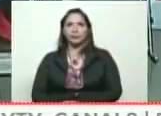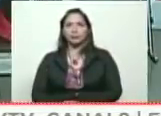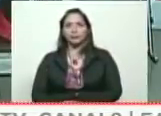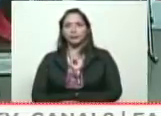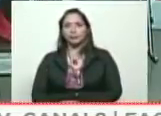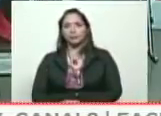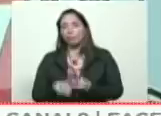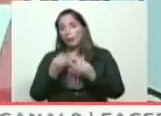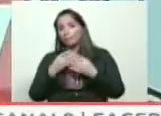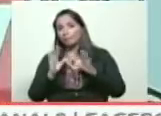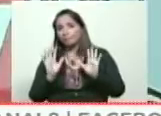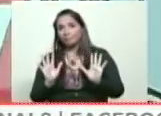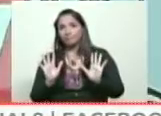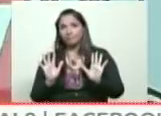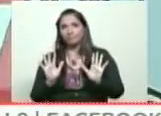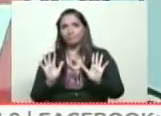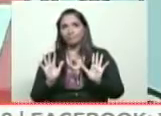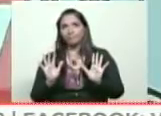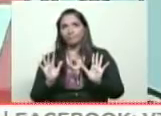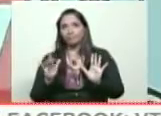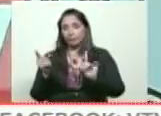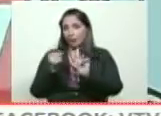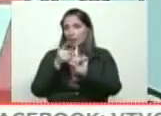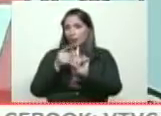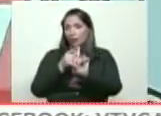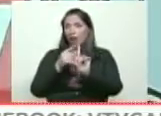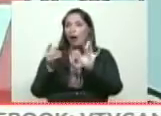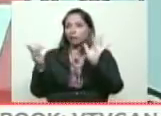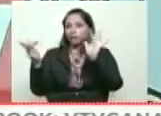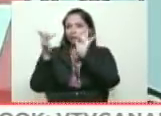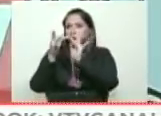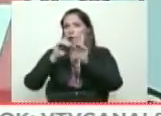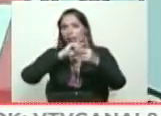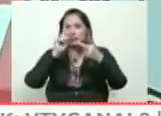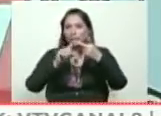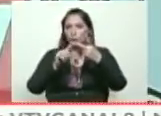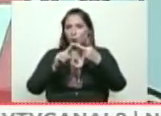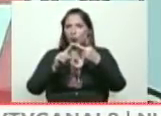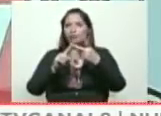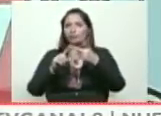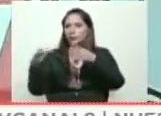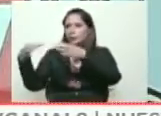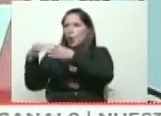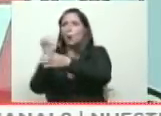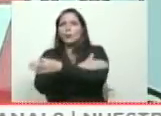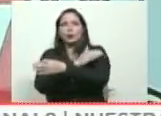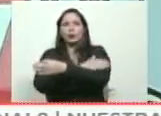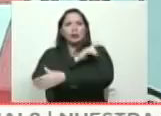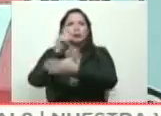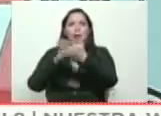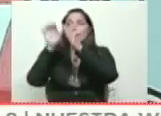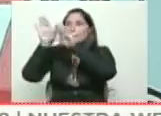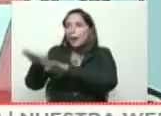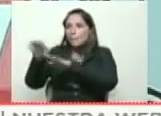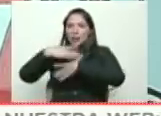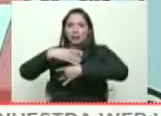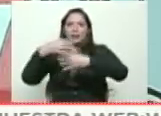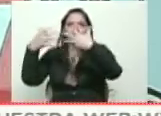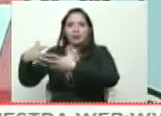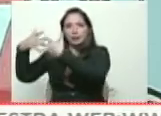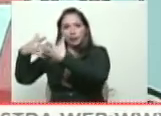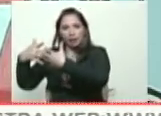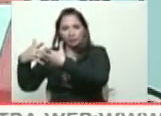Lamentablemente, y conecto la primera pregunta con la segunda, tenemos una oposición que está totalmente subordinada a los intereses de los Estados